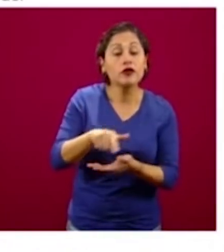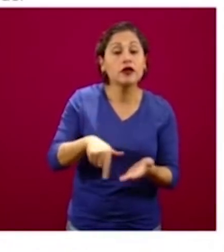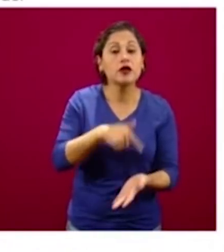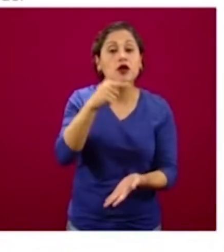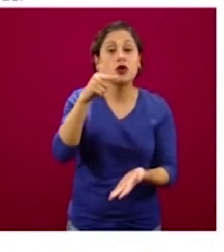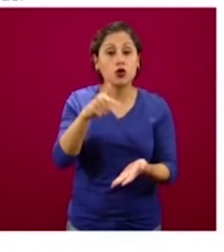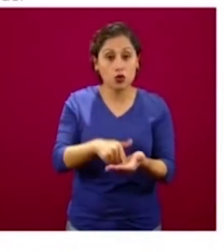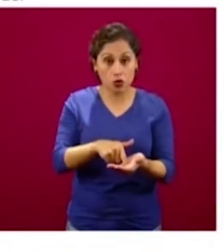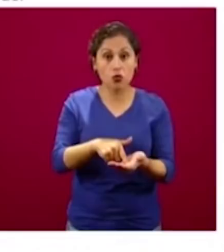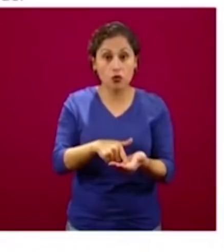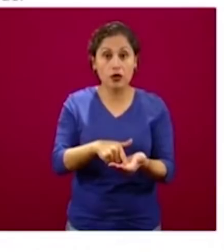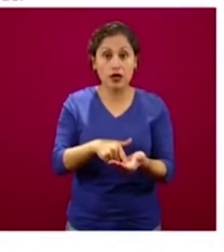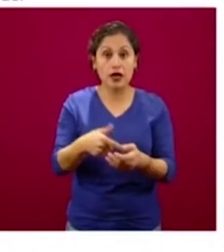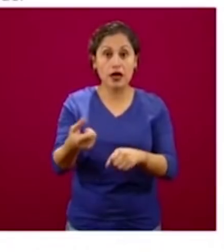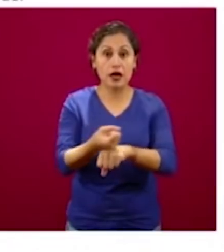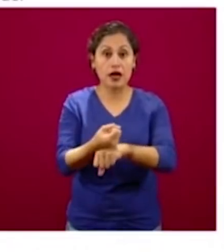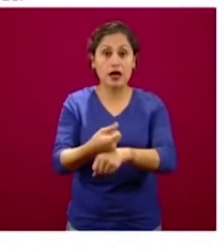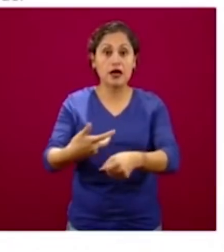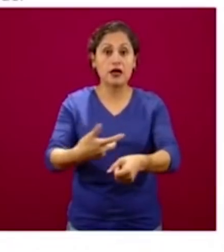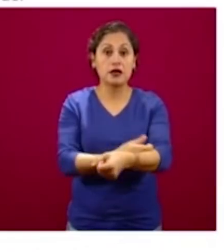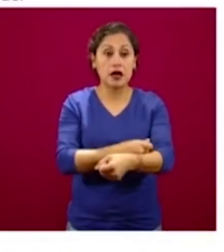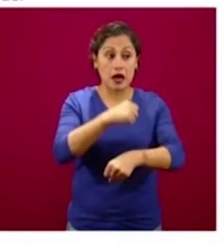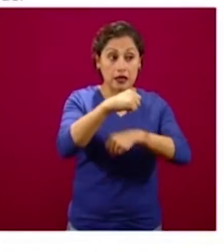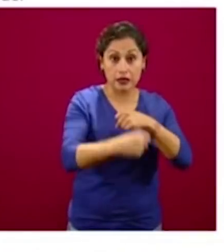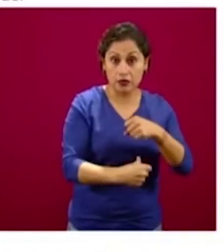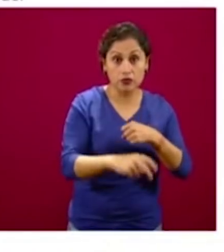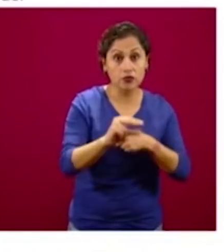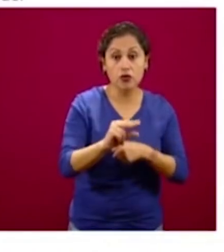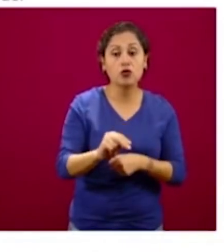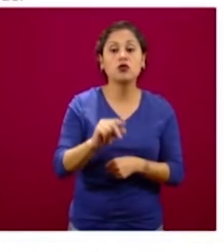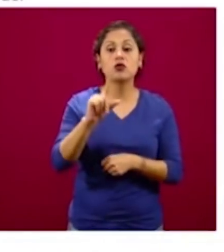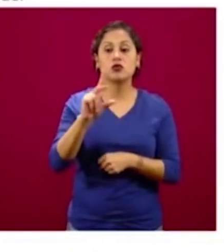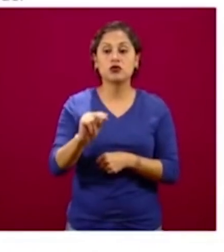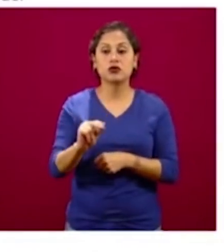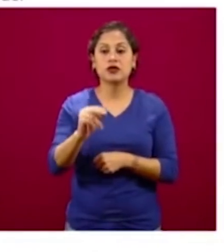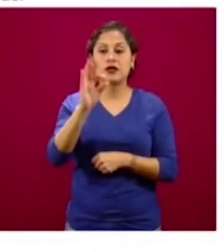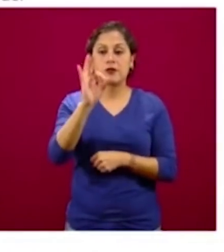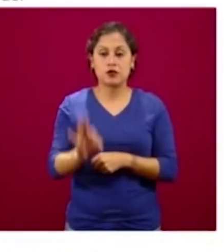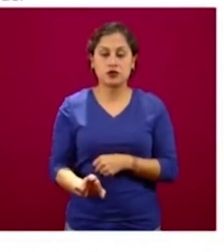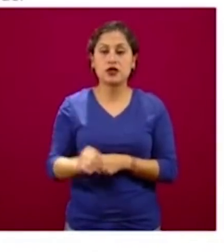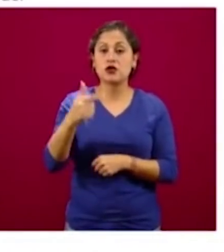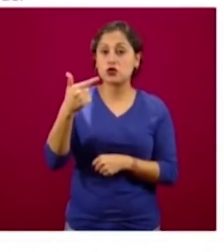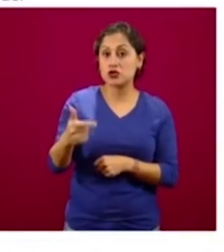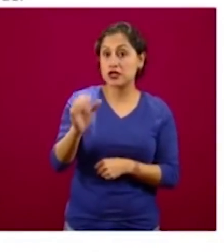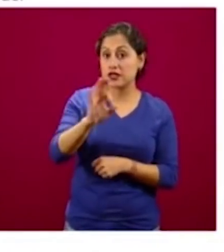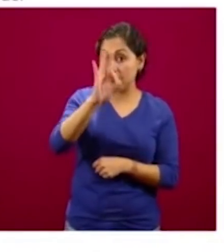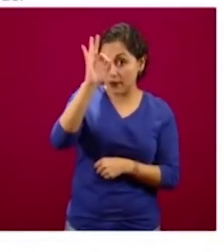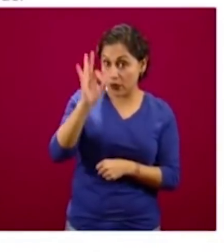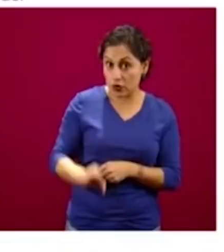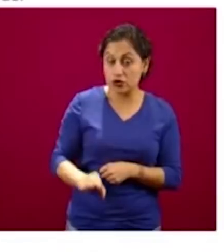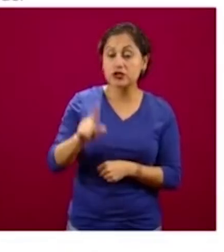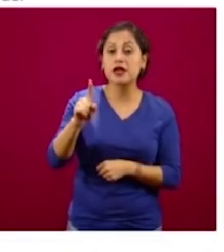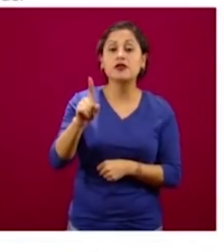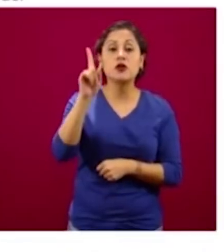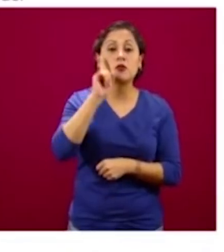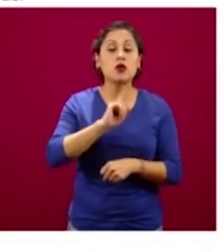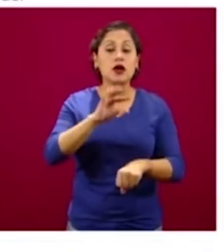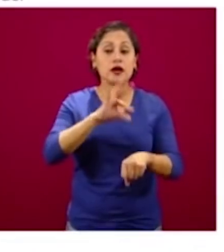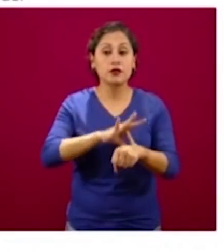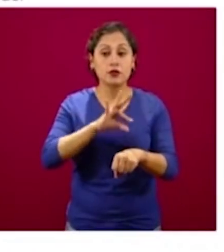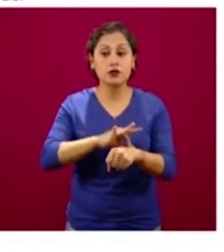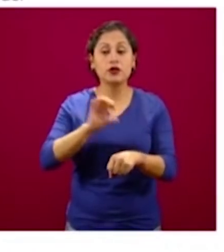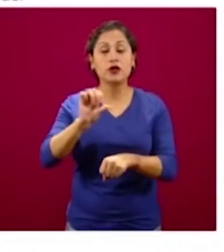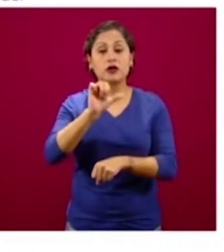80% servicios no quirúrgicos, 7% ginecología y obstetricia y 13%